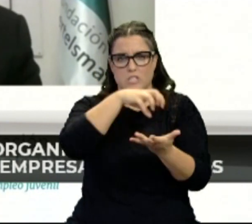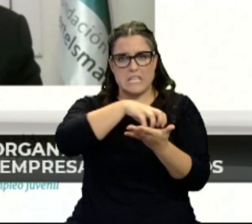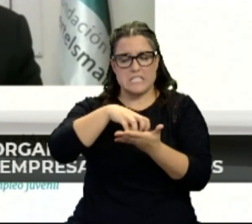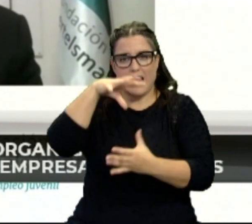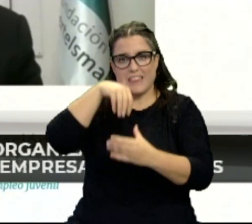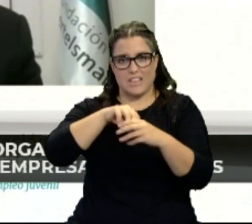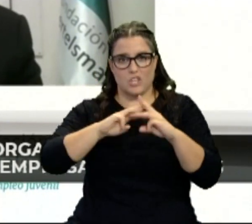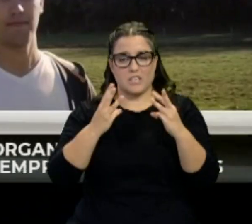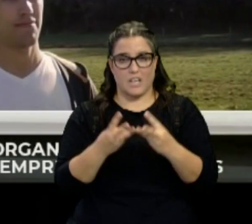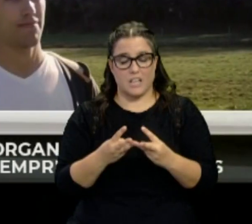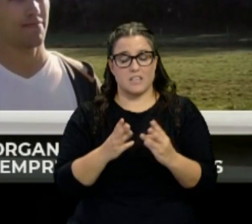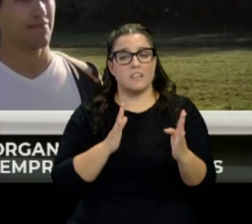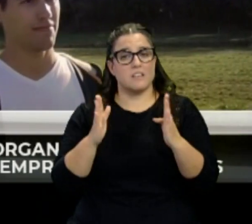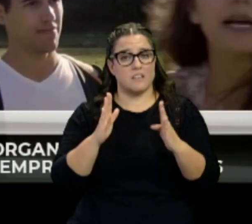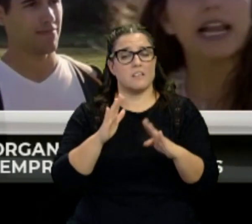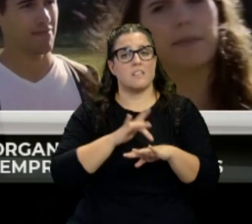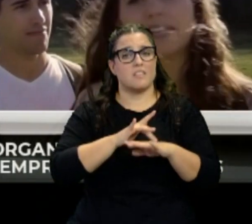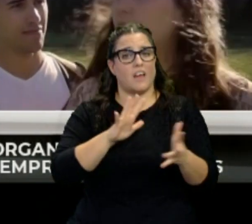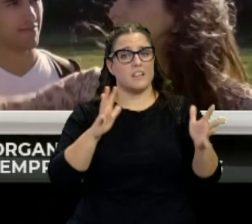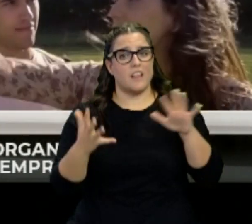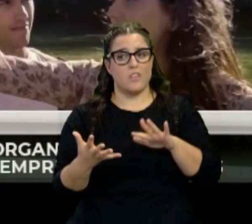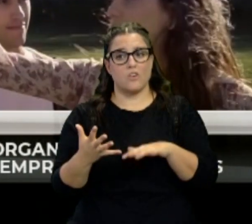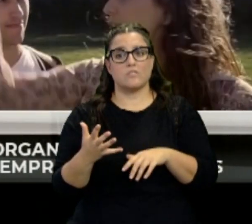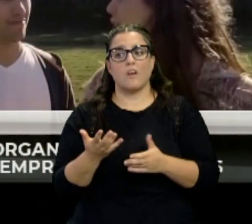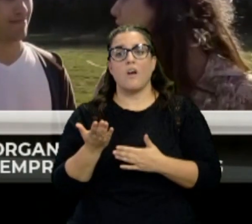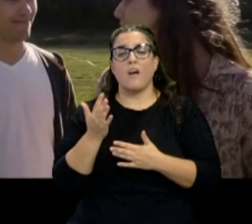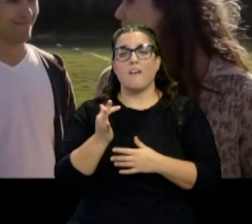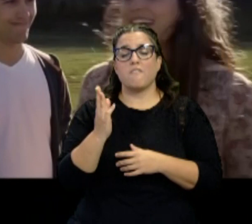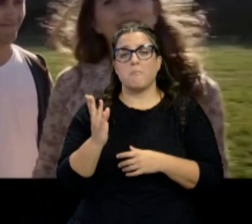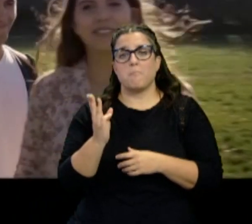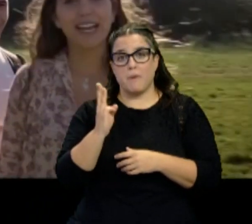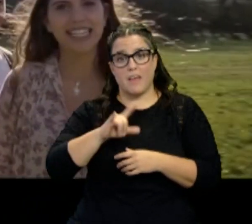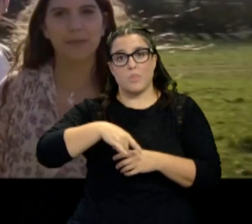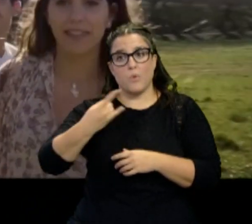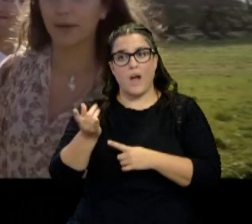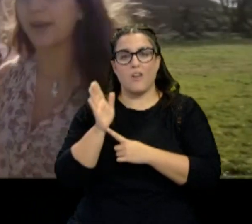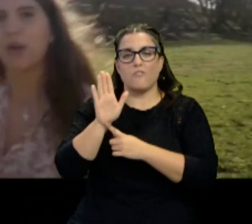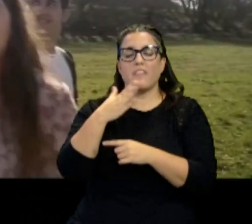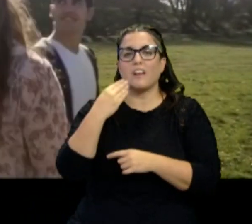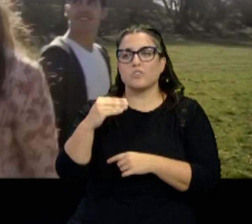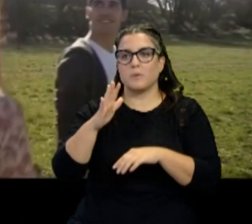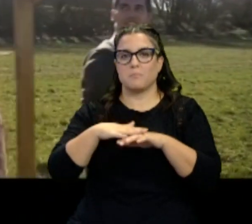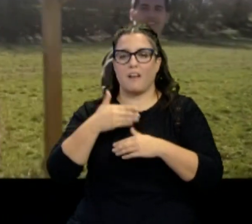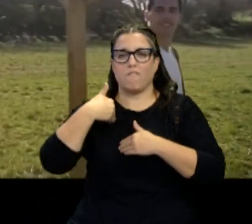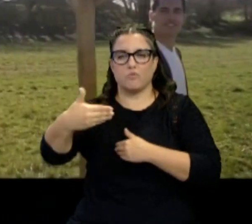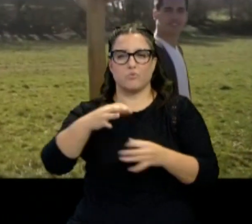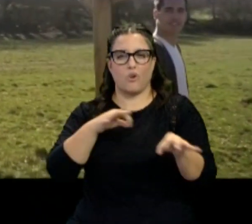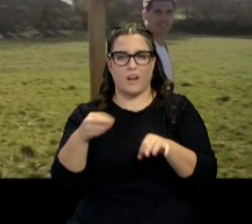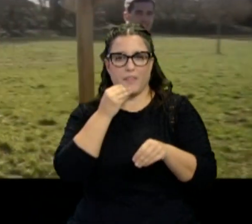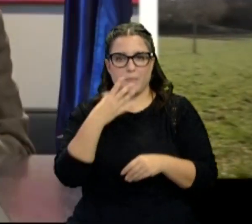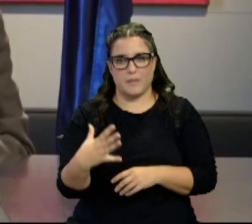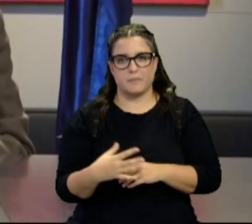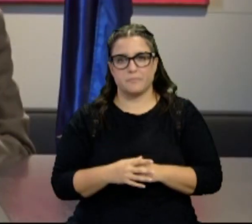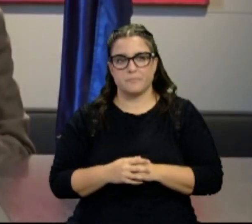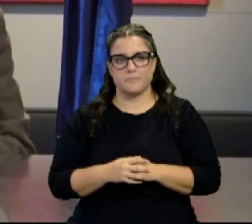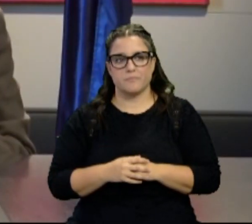la digitalización, la FP Dual ofrece a los jóvenes construir su futuro de manera activa. Hay muchas maneras de aprender, pero algunas funcionan mejor que otras, está